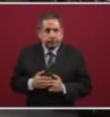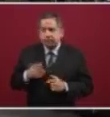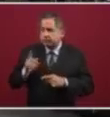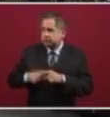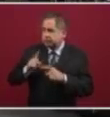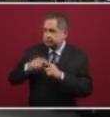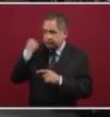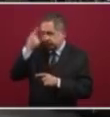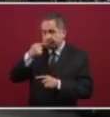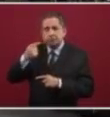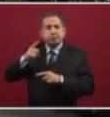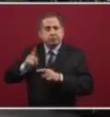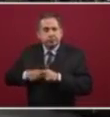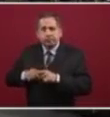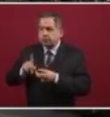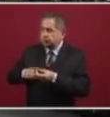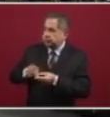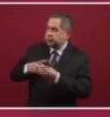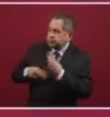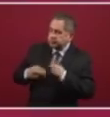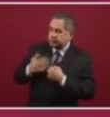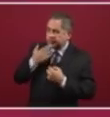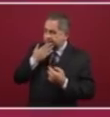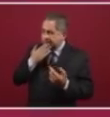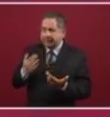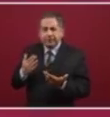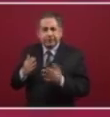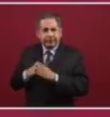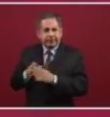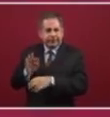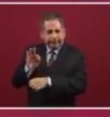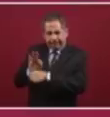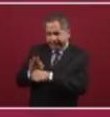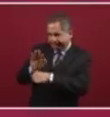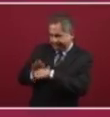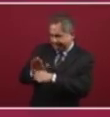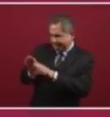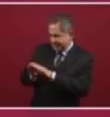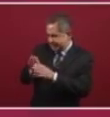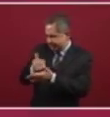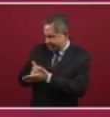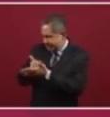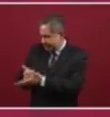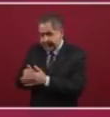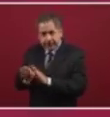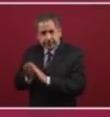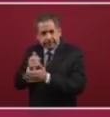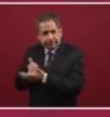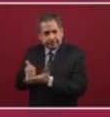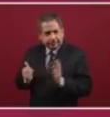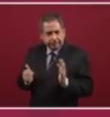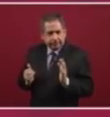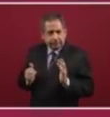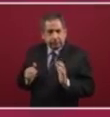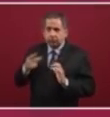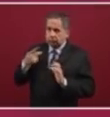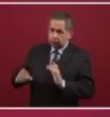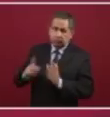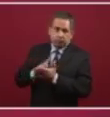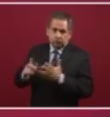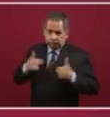quiénes son los migrantes, de dónde vienen, protegerlos, apoyarlos, cuidar sus derechos